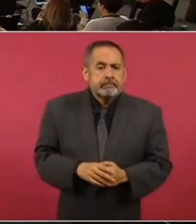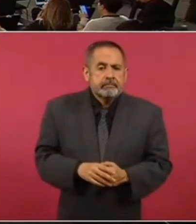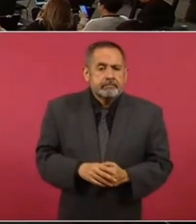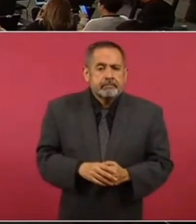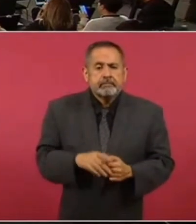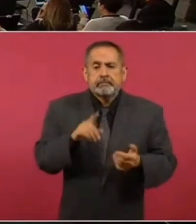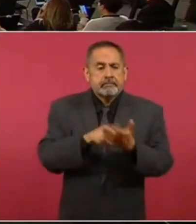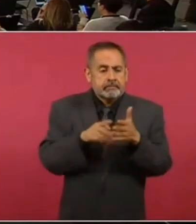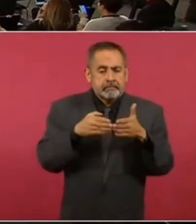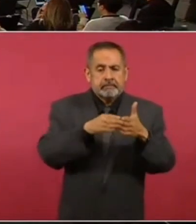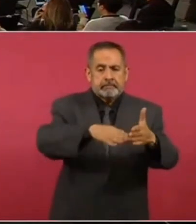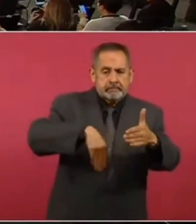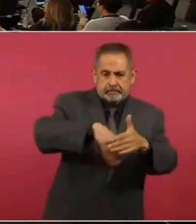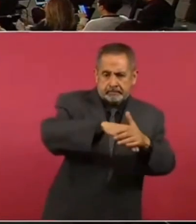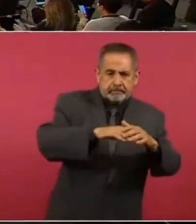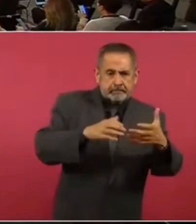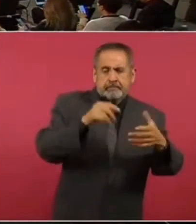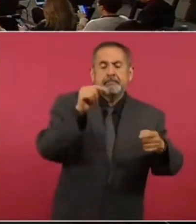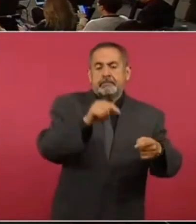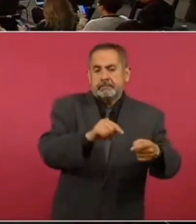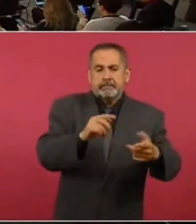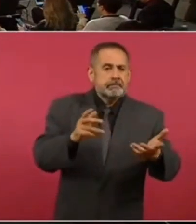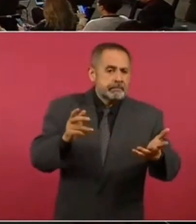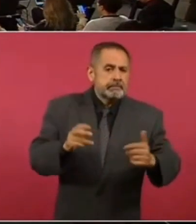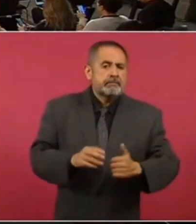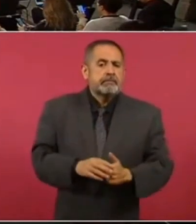en los puertos